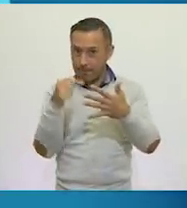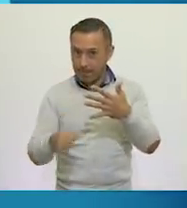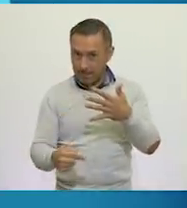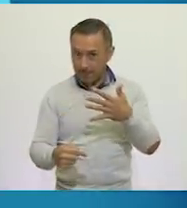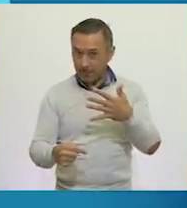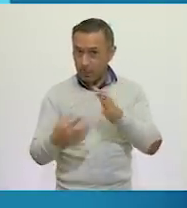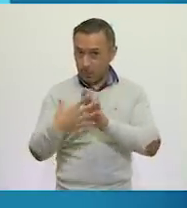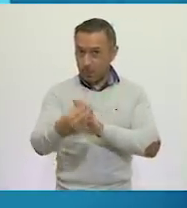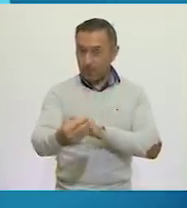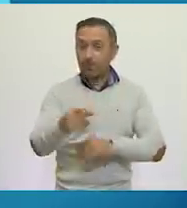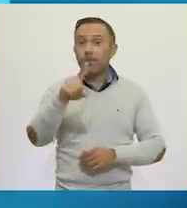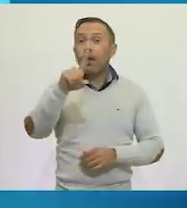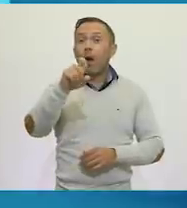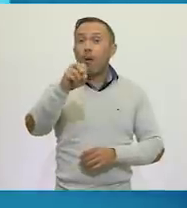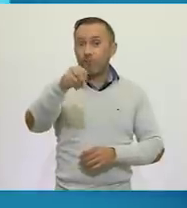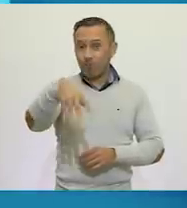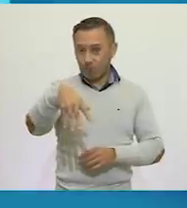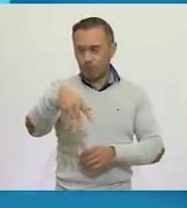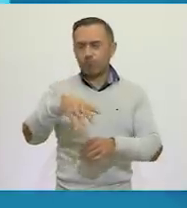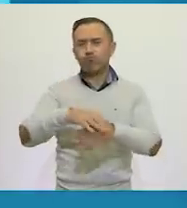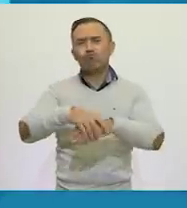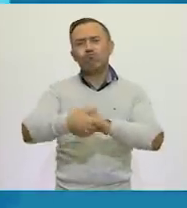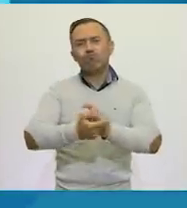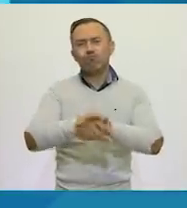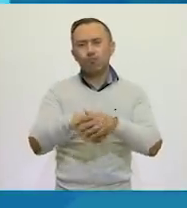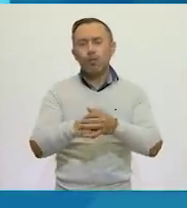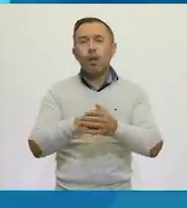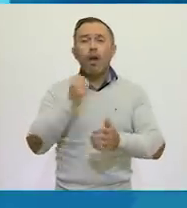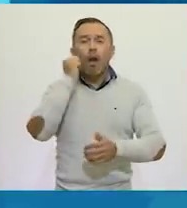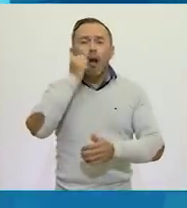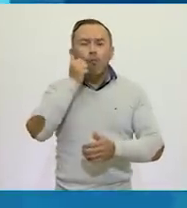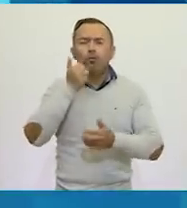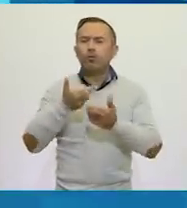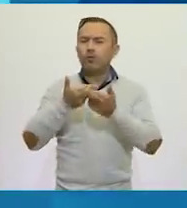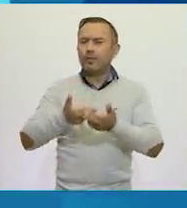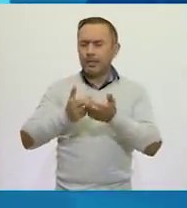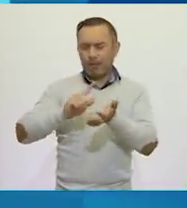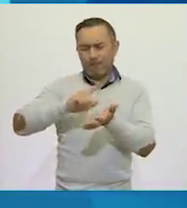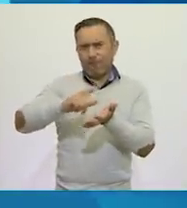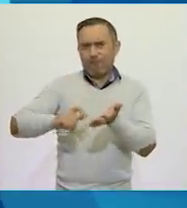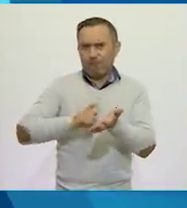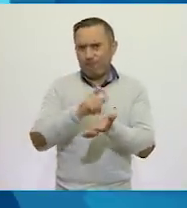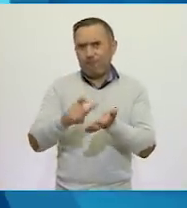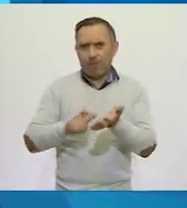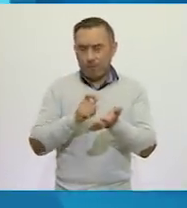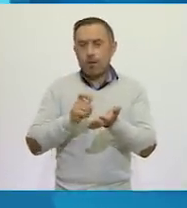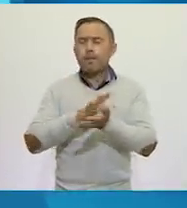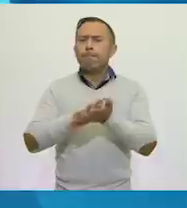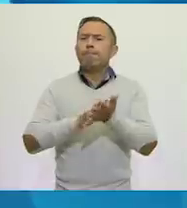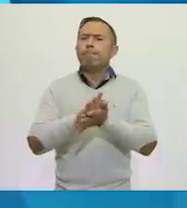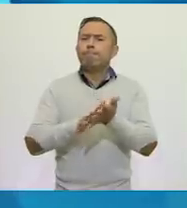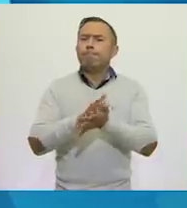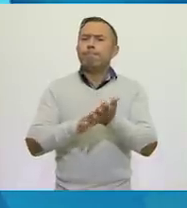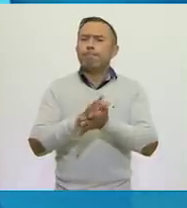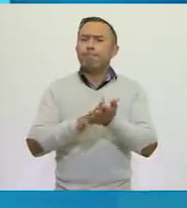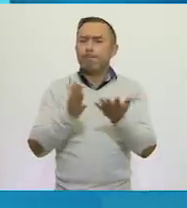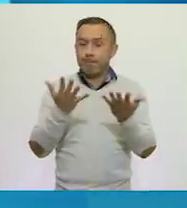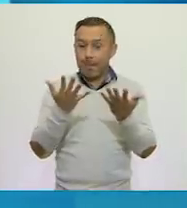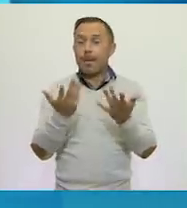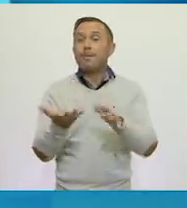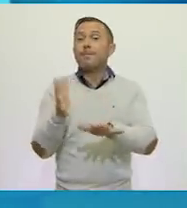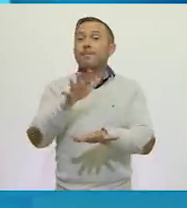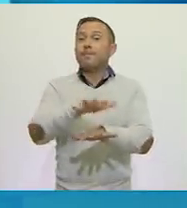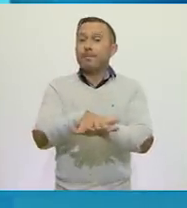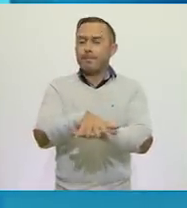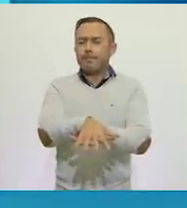manos. Usa suficiente jabón. Frota tus palmas una con la otra. Ahora, frota la palma